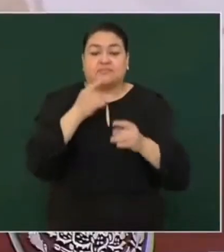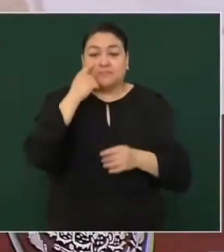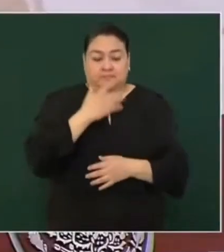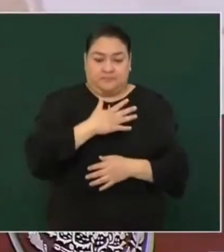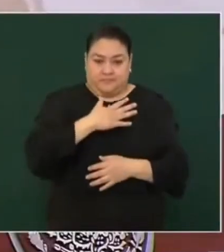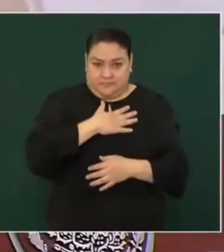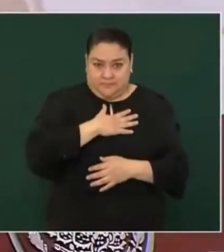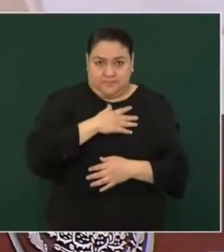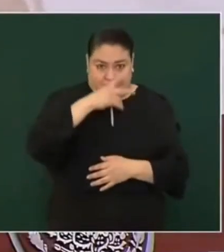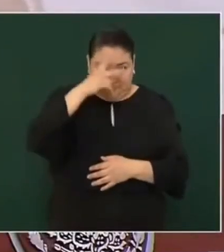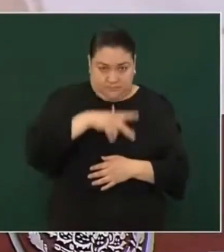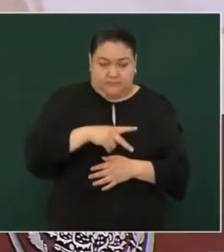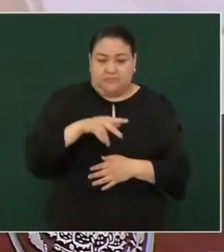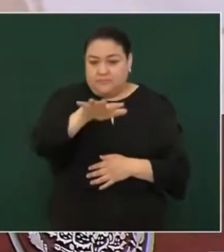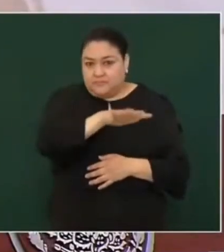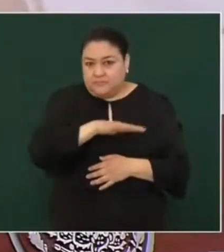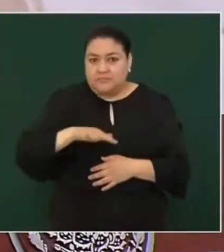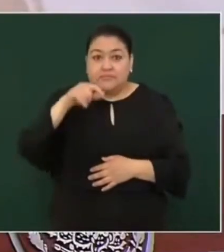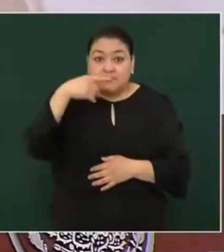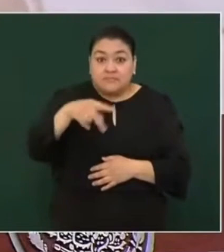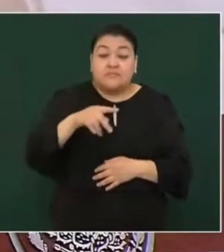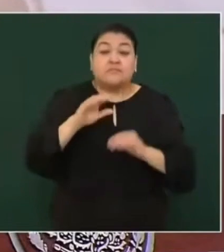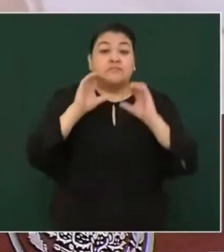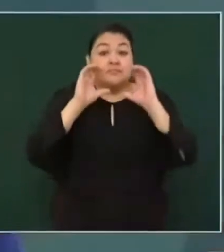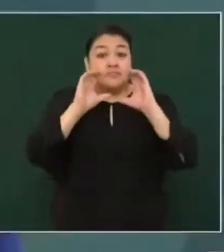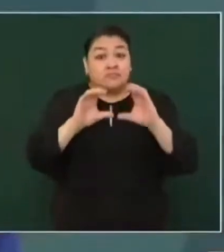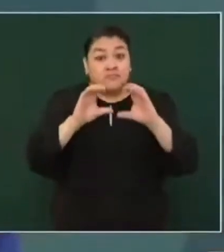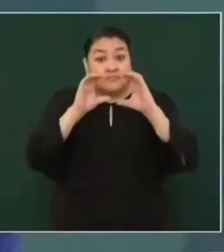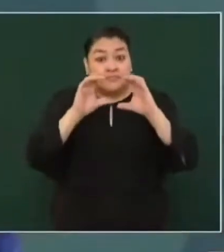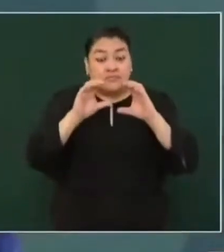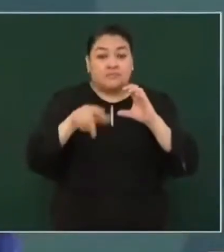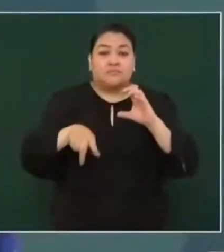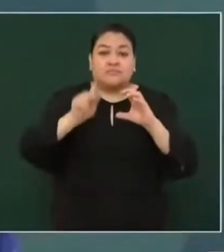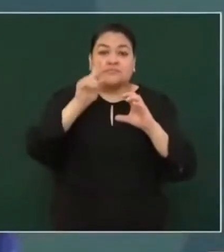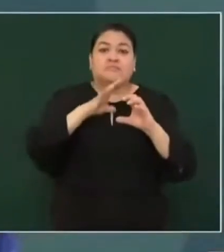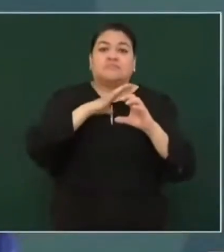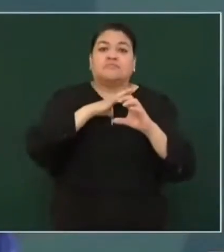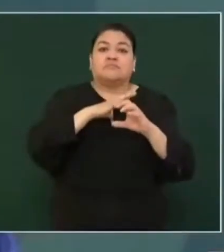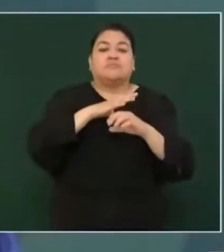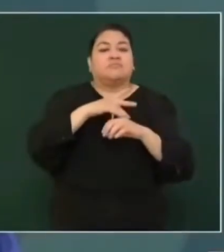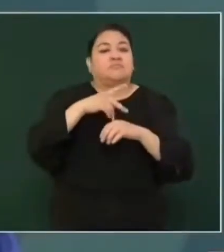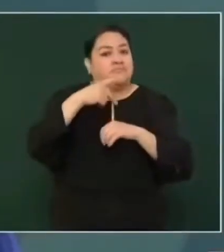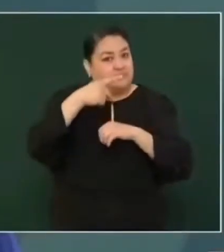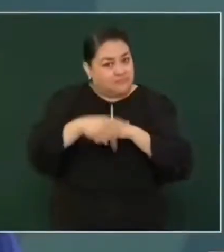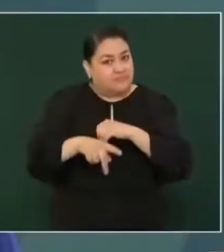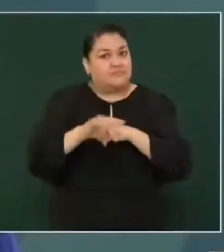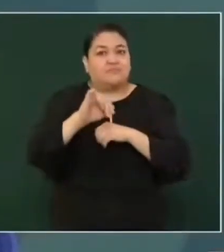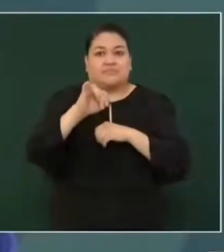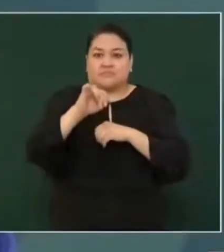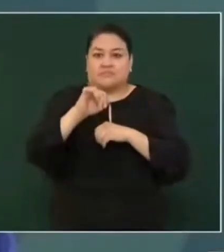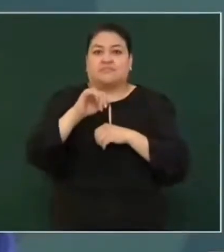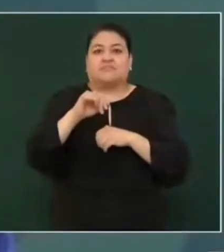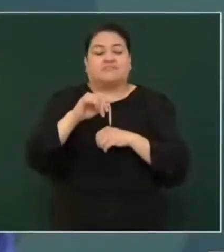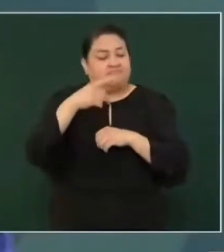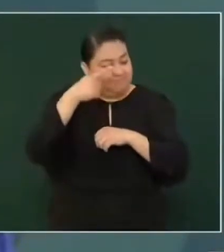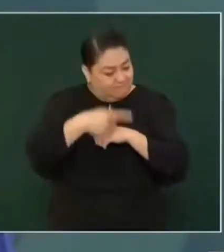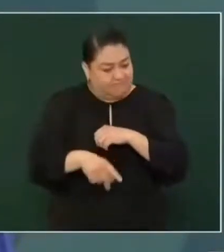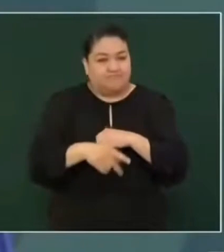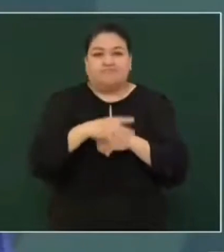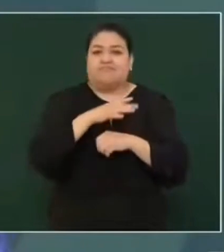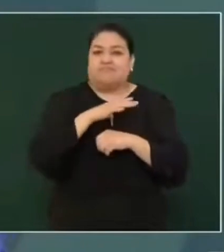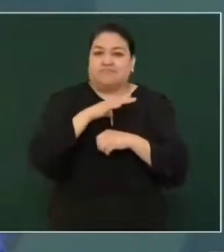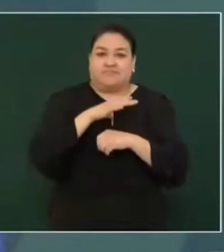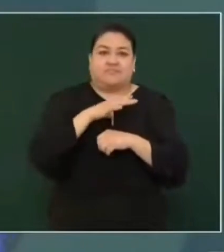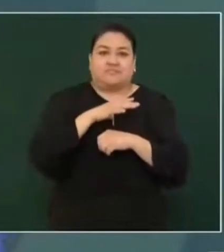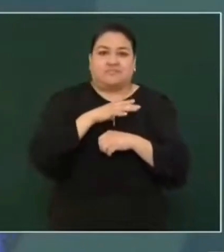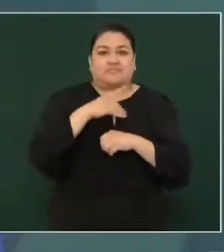nosotros vamos a cuidarlos, pero sí hay riesgos, muchos riesgos. No solo